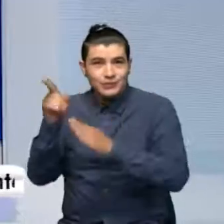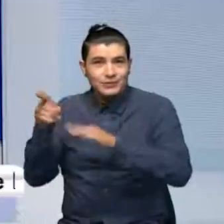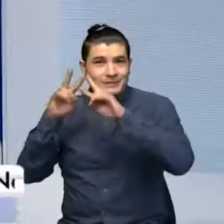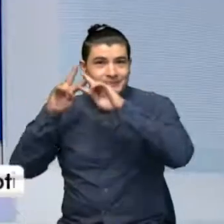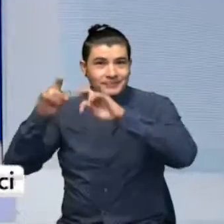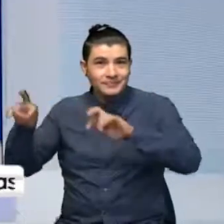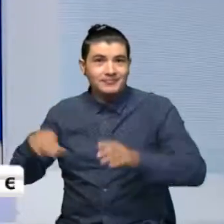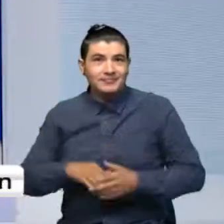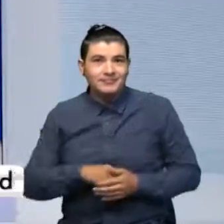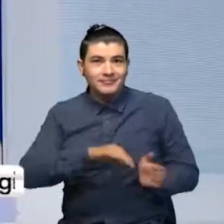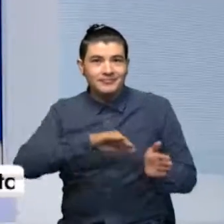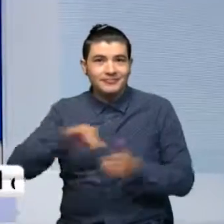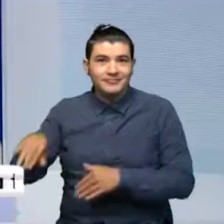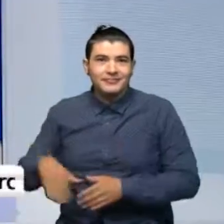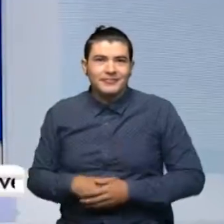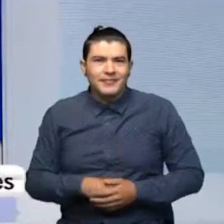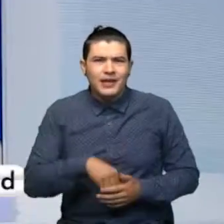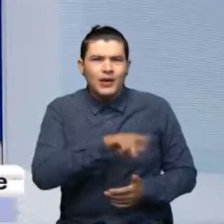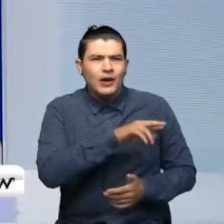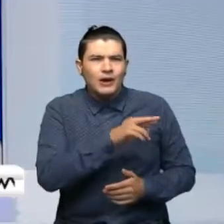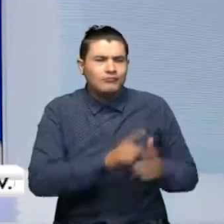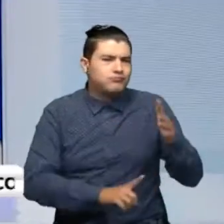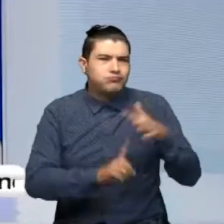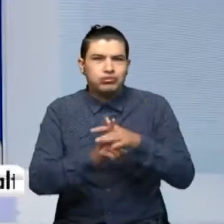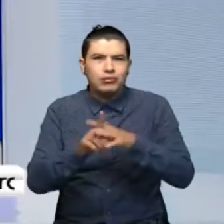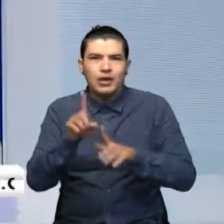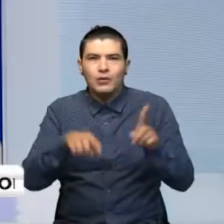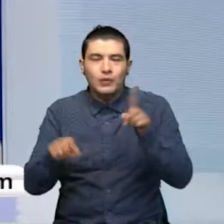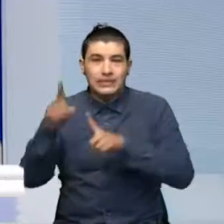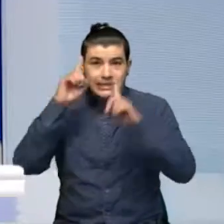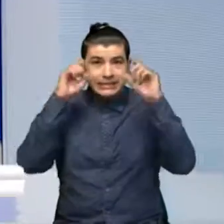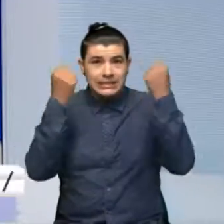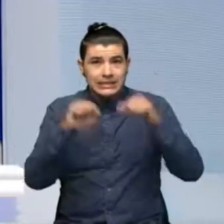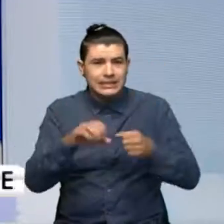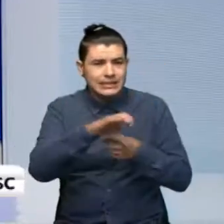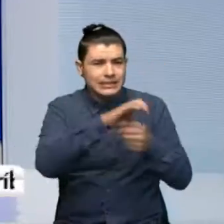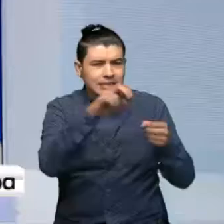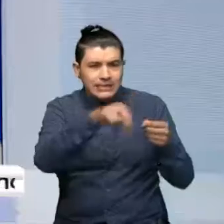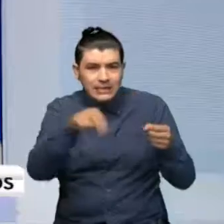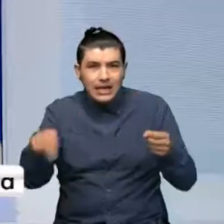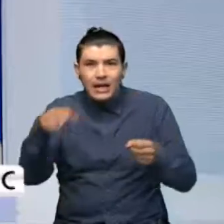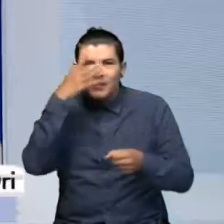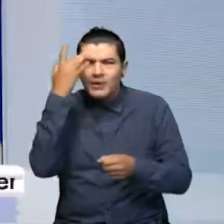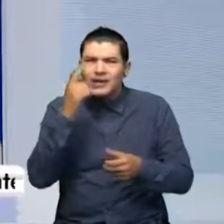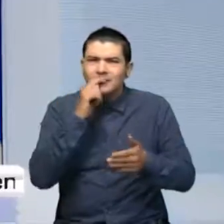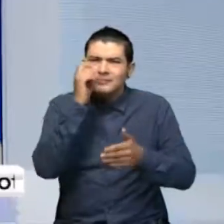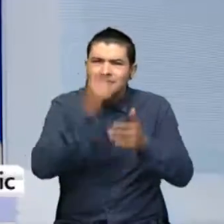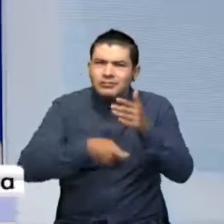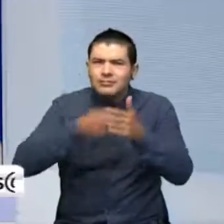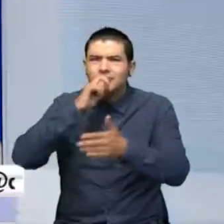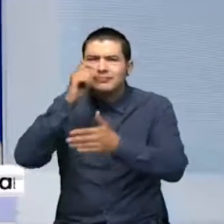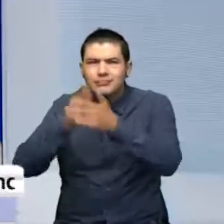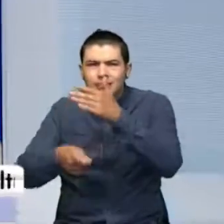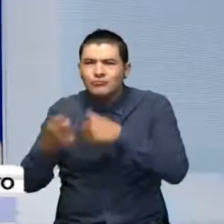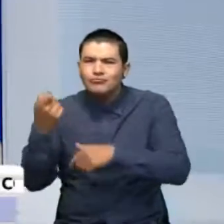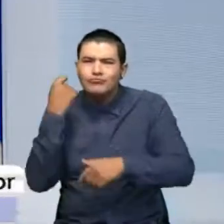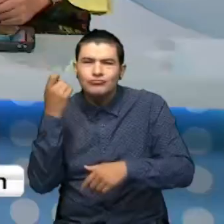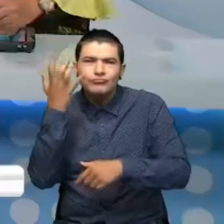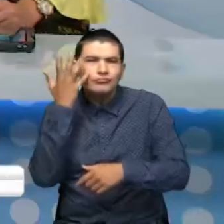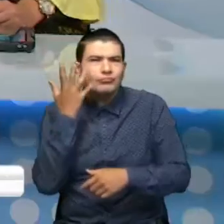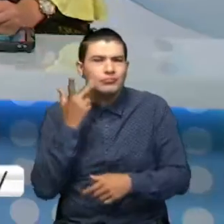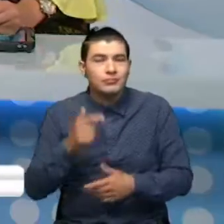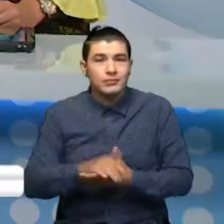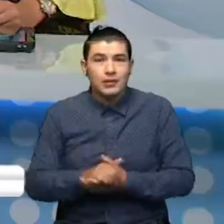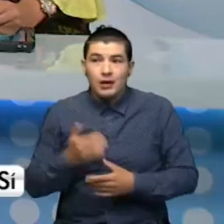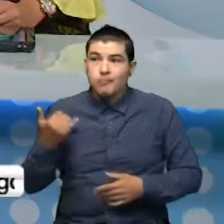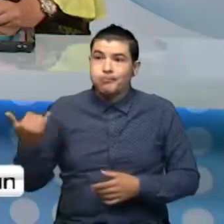y de otra parte surgen algunas preocupaciones por varios ciudadanos debido a las diferentes multas que se han dado a conocer durante los últimos días